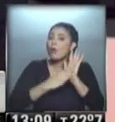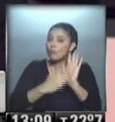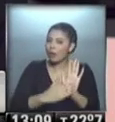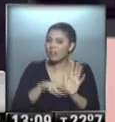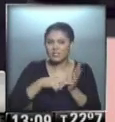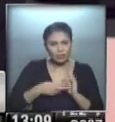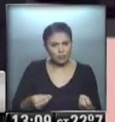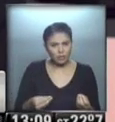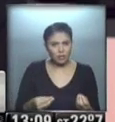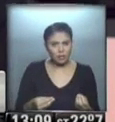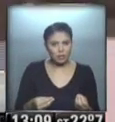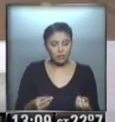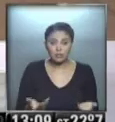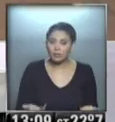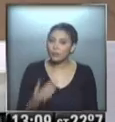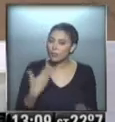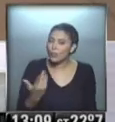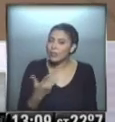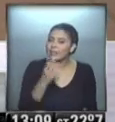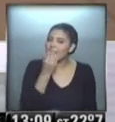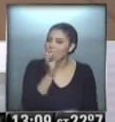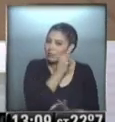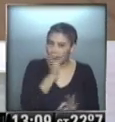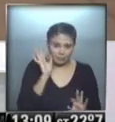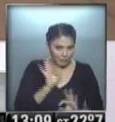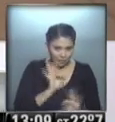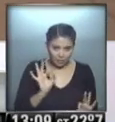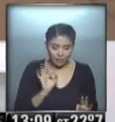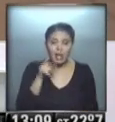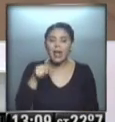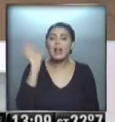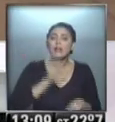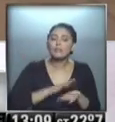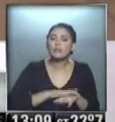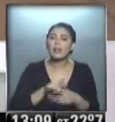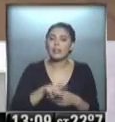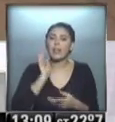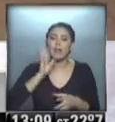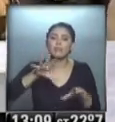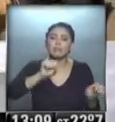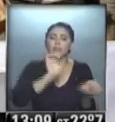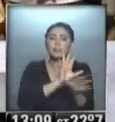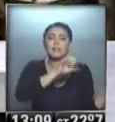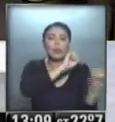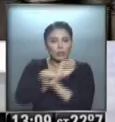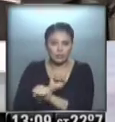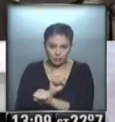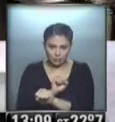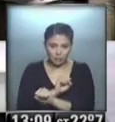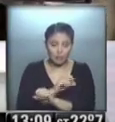¿Qué quiere decir esto? Que probablemente no declare. A ver, está acusado de privación ilegítima de la libertad